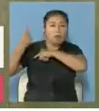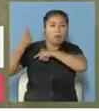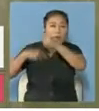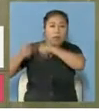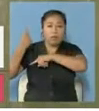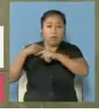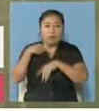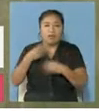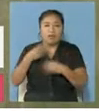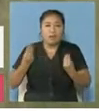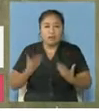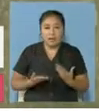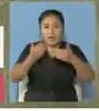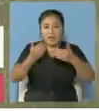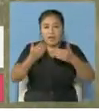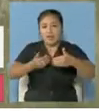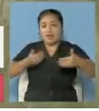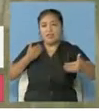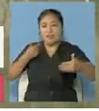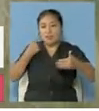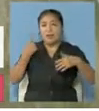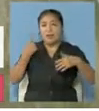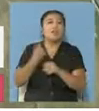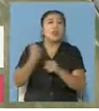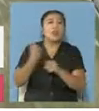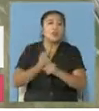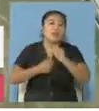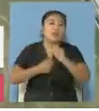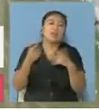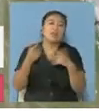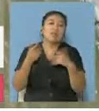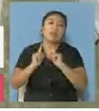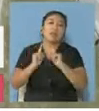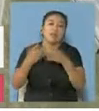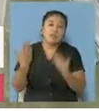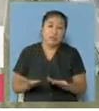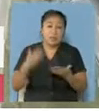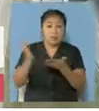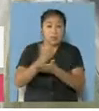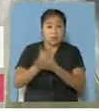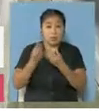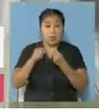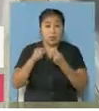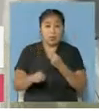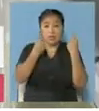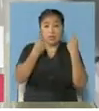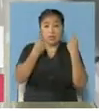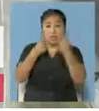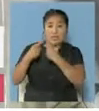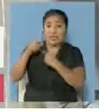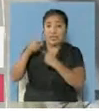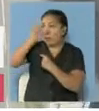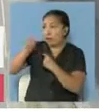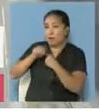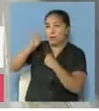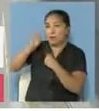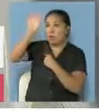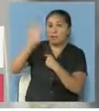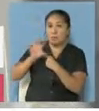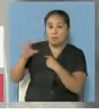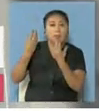carga impositiva nos aleja de la posibilidad de una rentabilidad. Estamos produciendo en distintas zonas del país